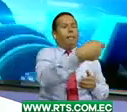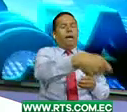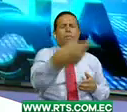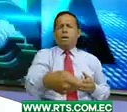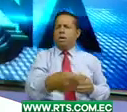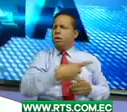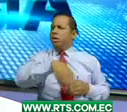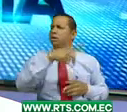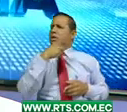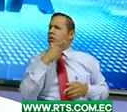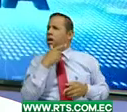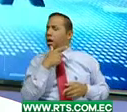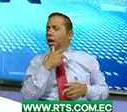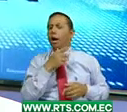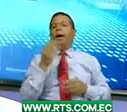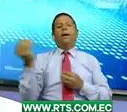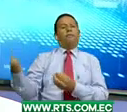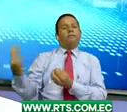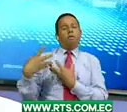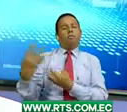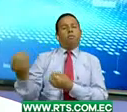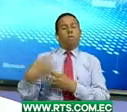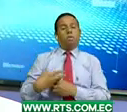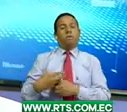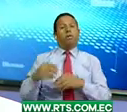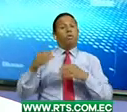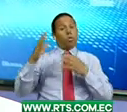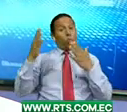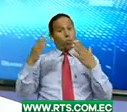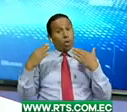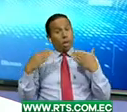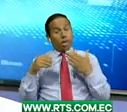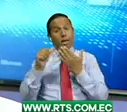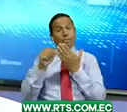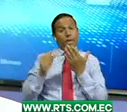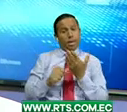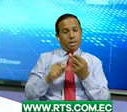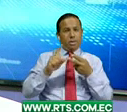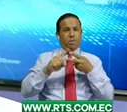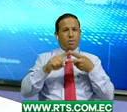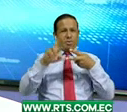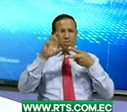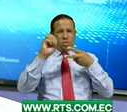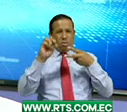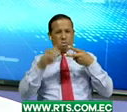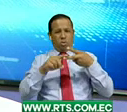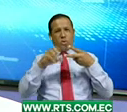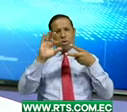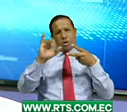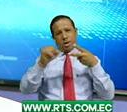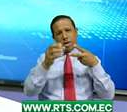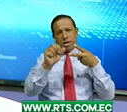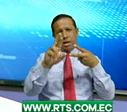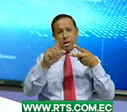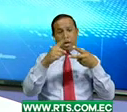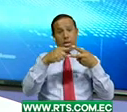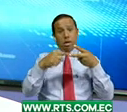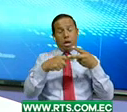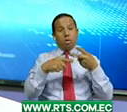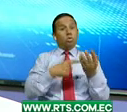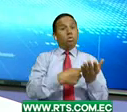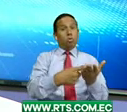mercado informal. En Guayaquil, los ministros María Paula Romo y Osvaldo Jarrín mantuvieron una reunión con varios